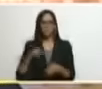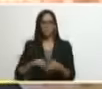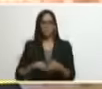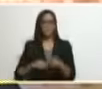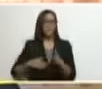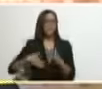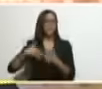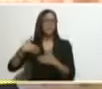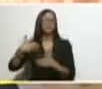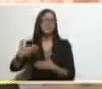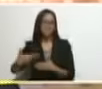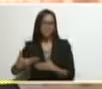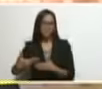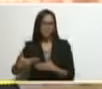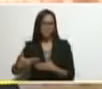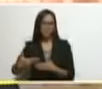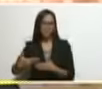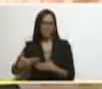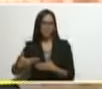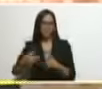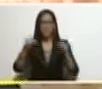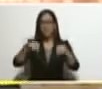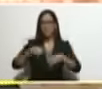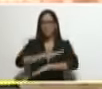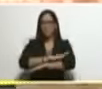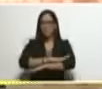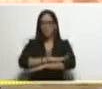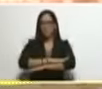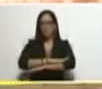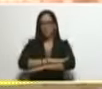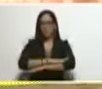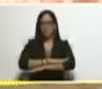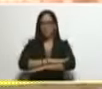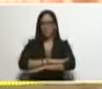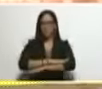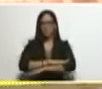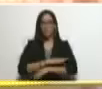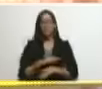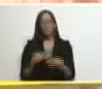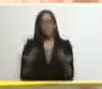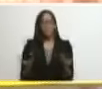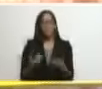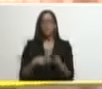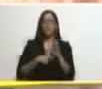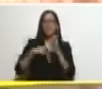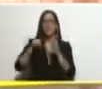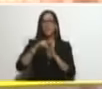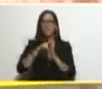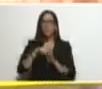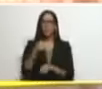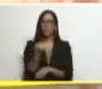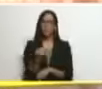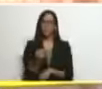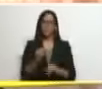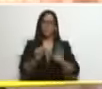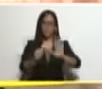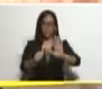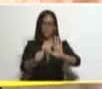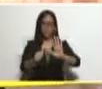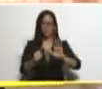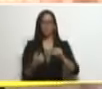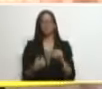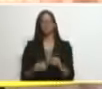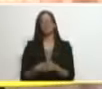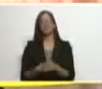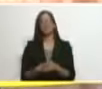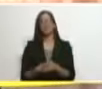Más allá de esas posiciones. Por eso en el artículo número 6 se